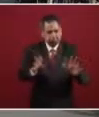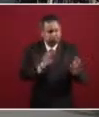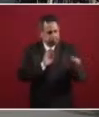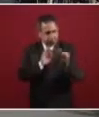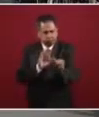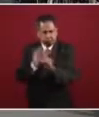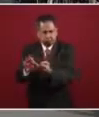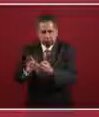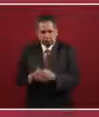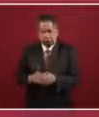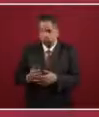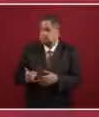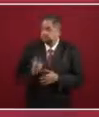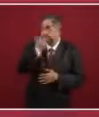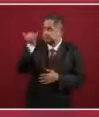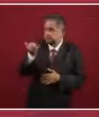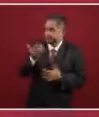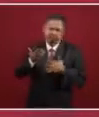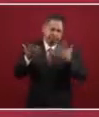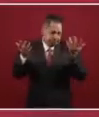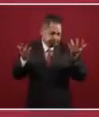¿Se comete un error?